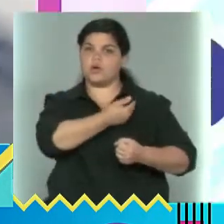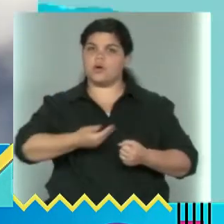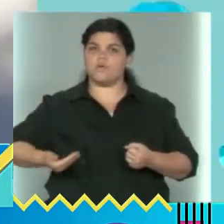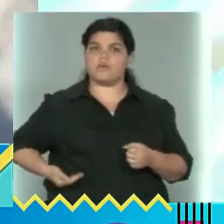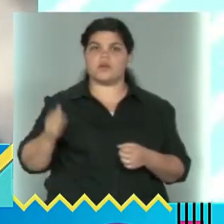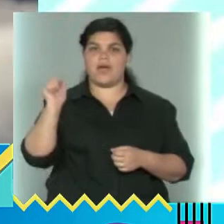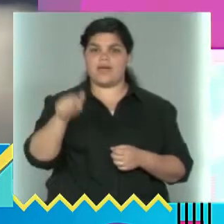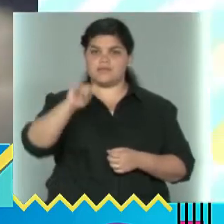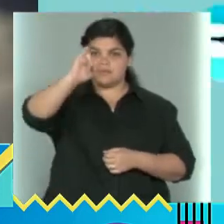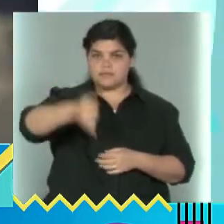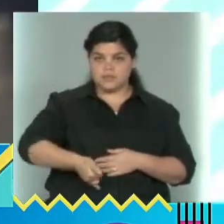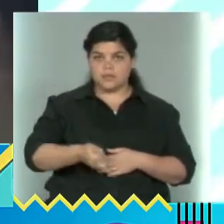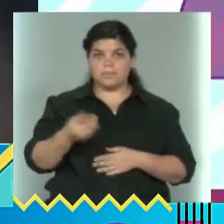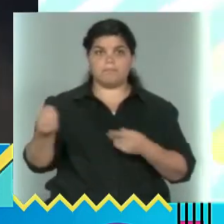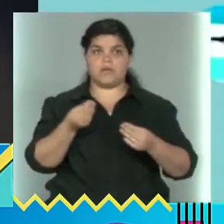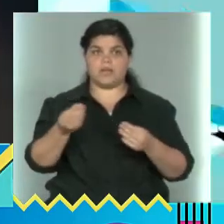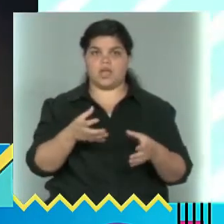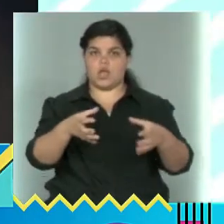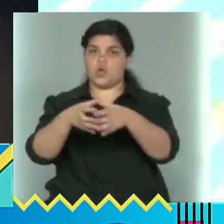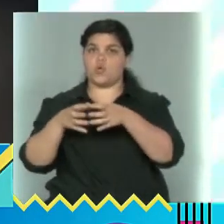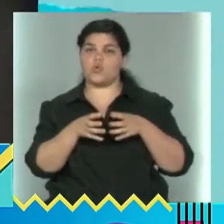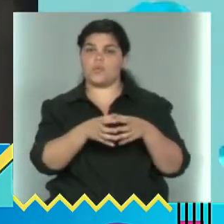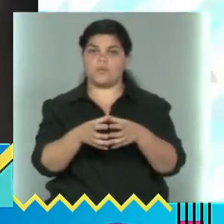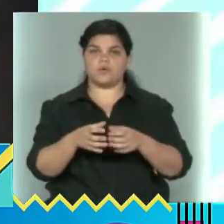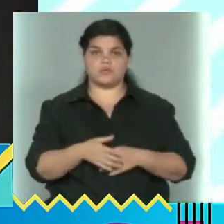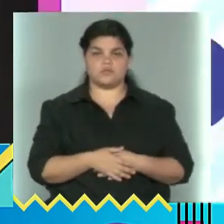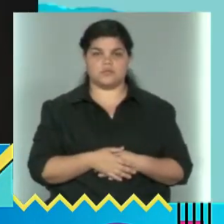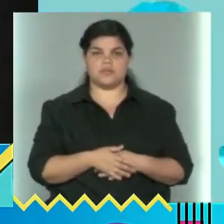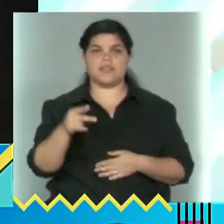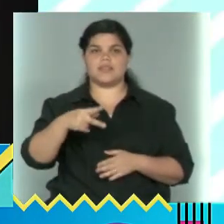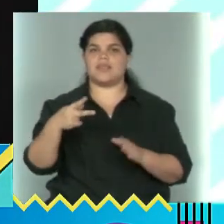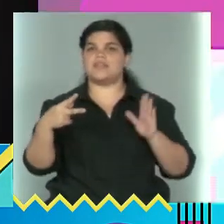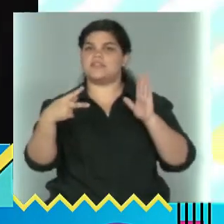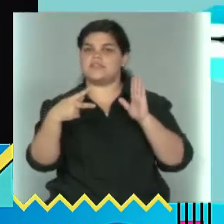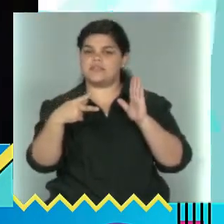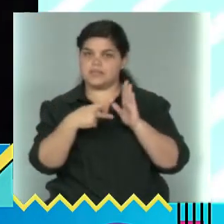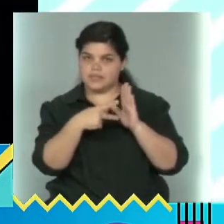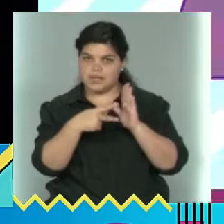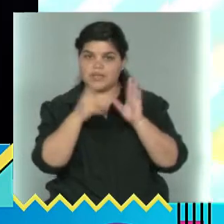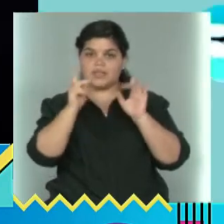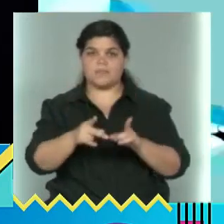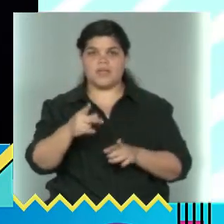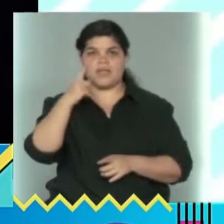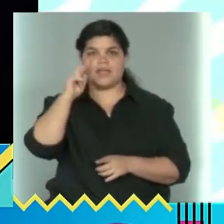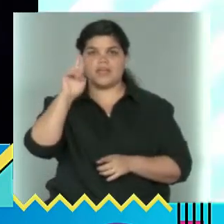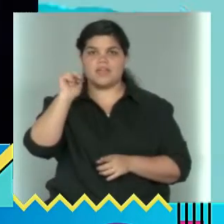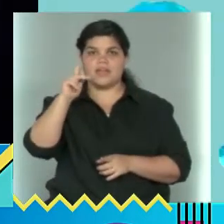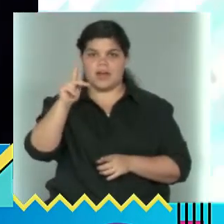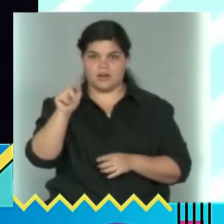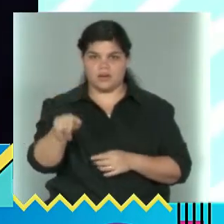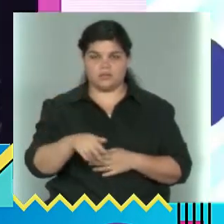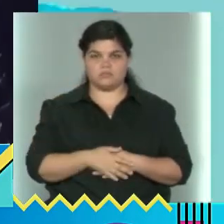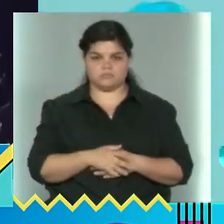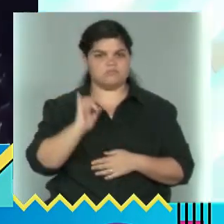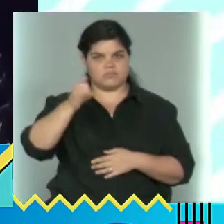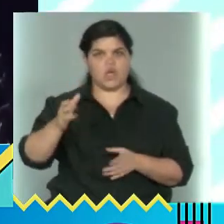el Levante, que comprende a los sectores básicamente de Siria y de Irak. Obviamente que tenía el apoyo de un cierto sector